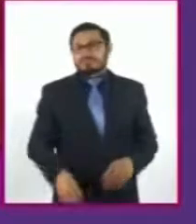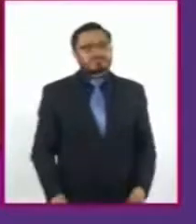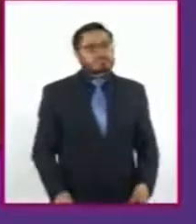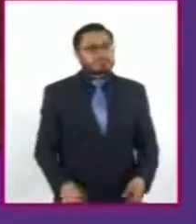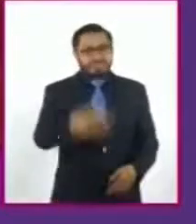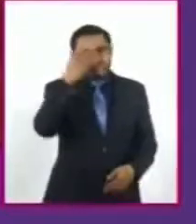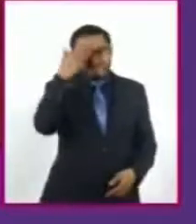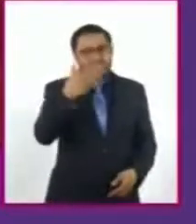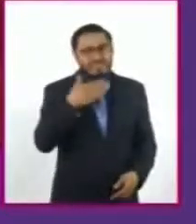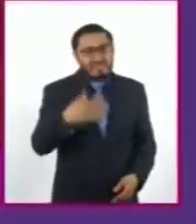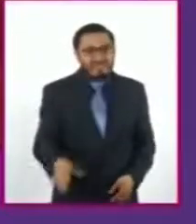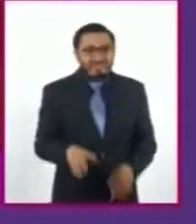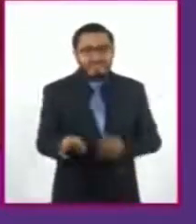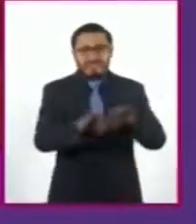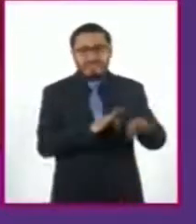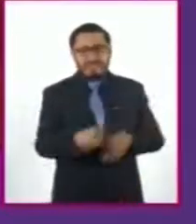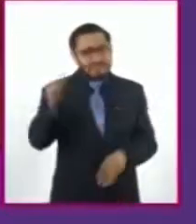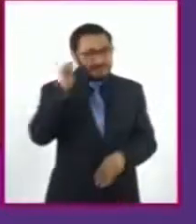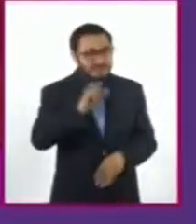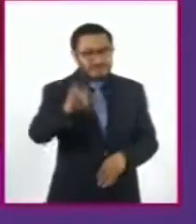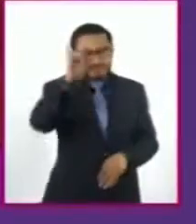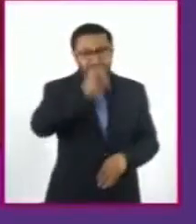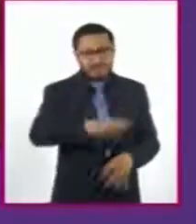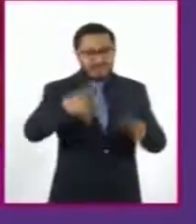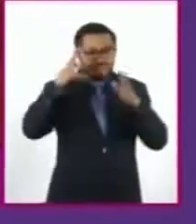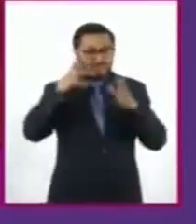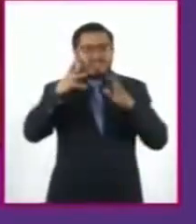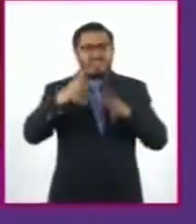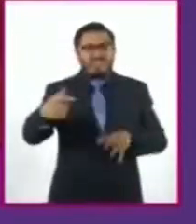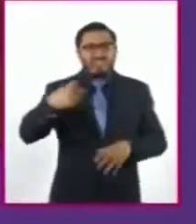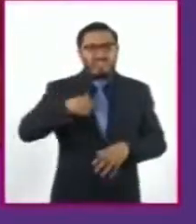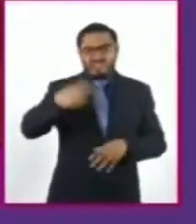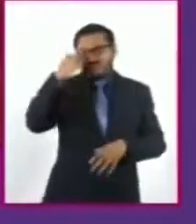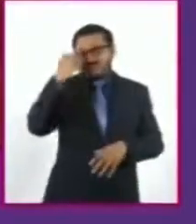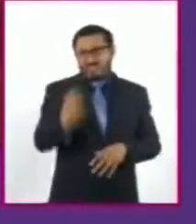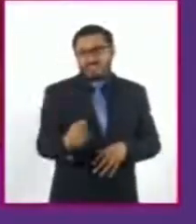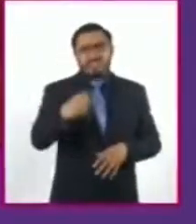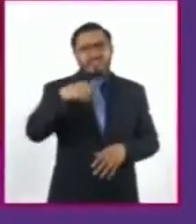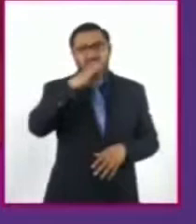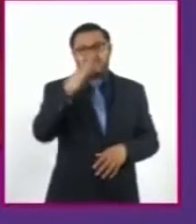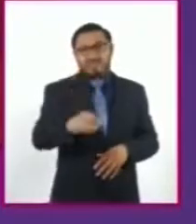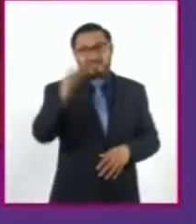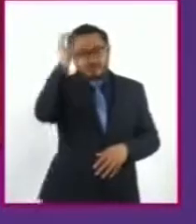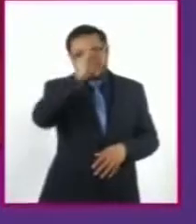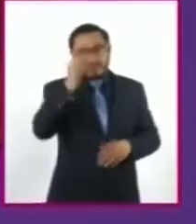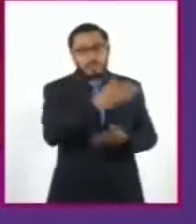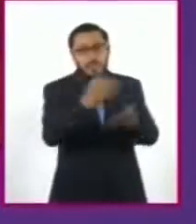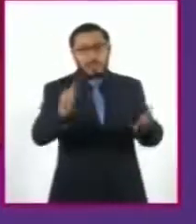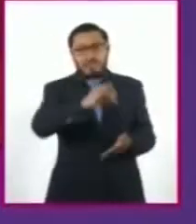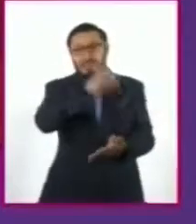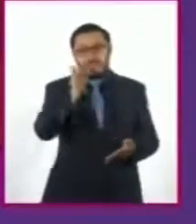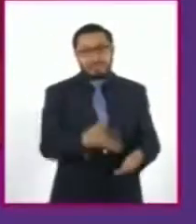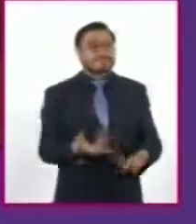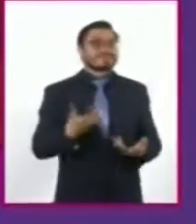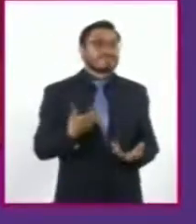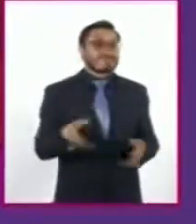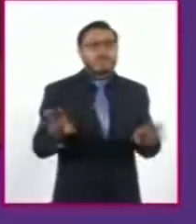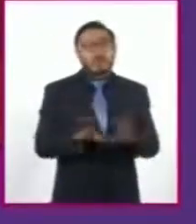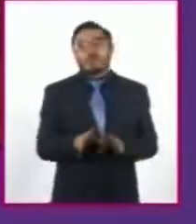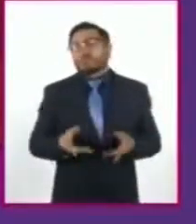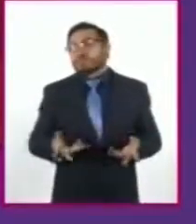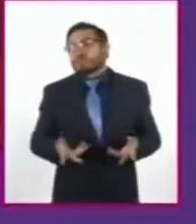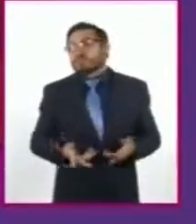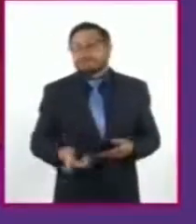regañón que siempre va a decir que va a tener la razón y nunca va a admitir la opinión de nadie. Estos ambientes generan frustración en